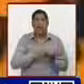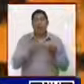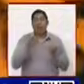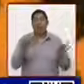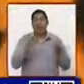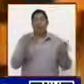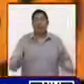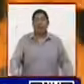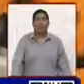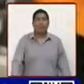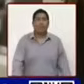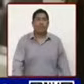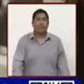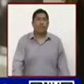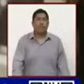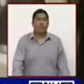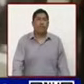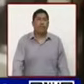festividad.